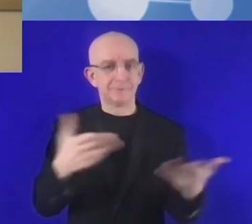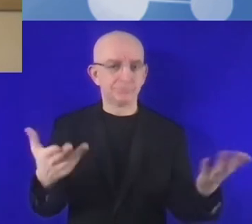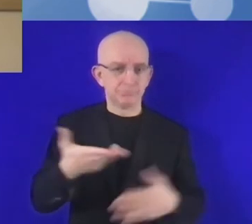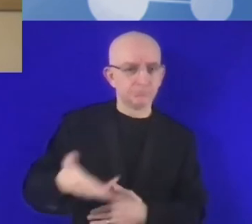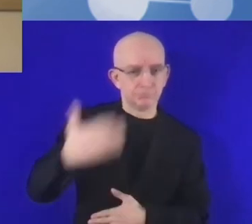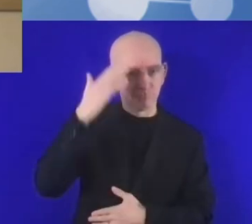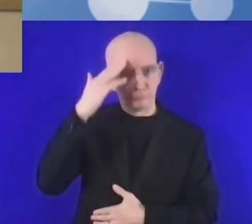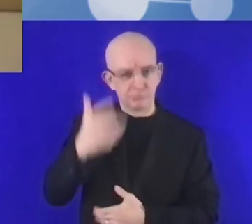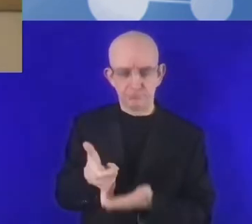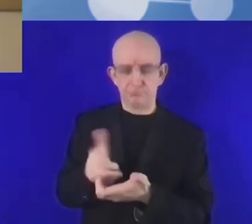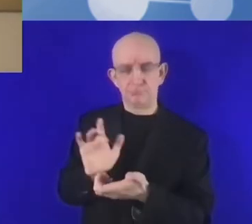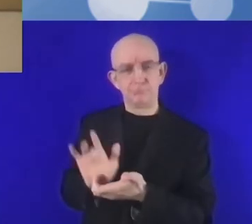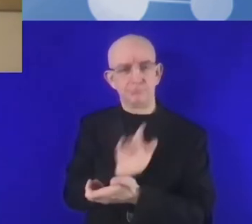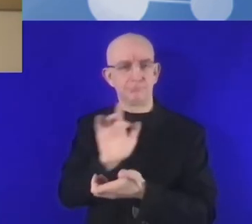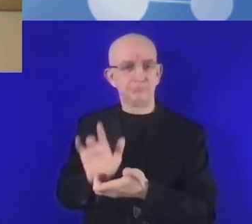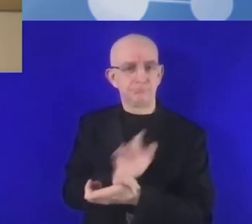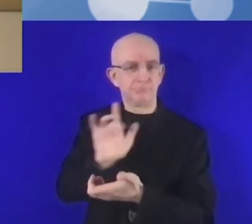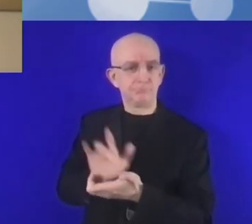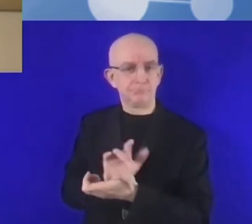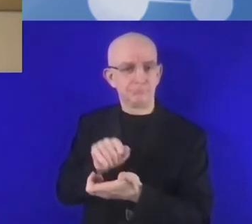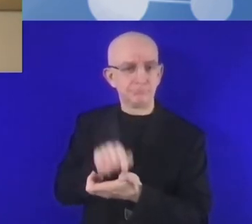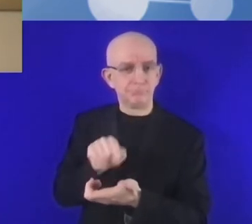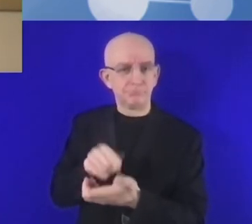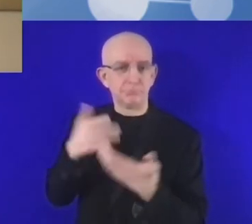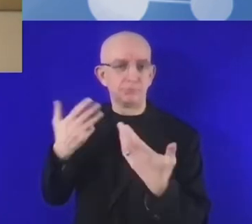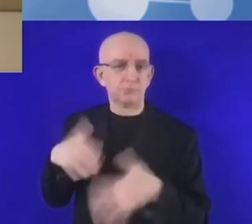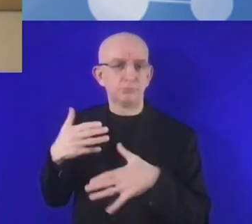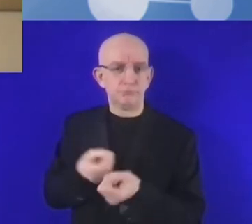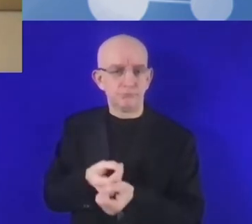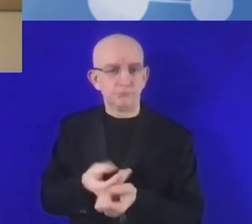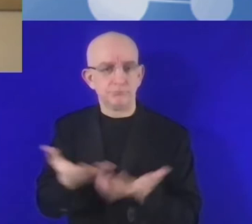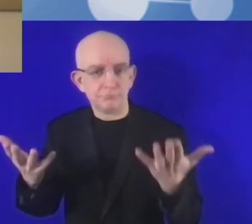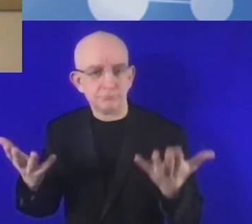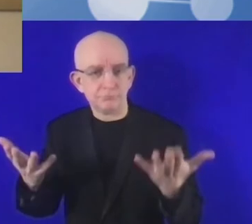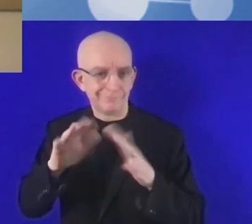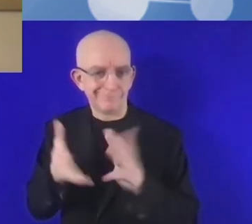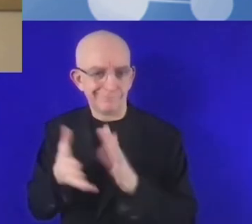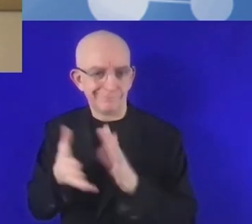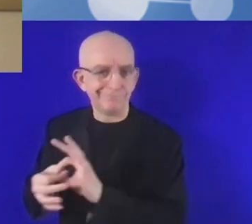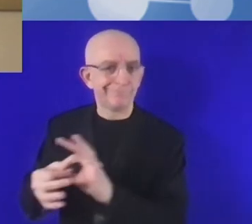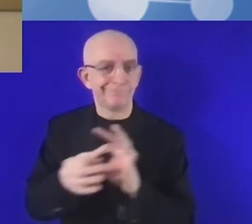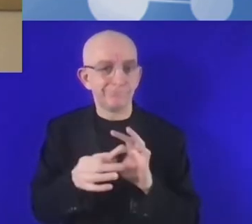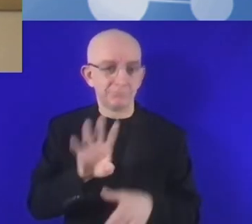de las sociedades. Ahora mismo vemos que en algunos mercados,